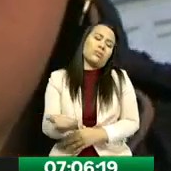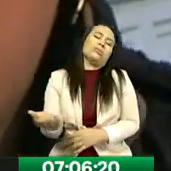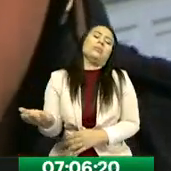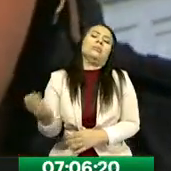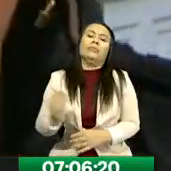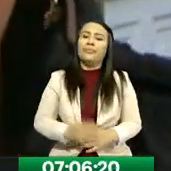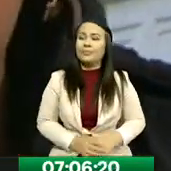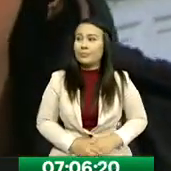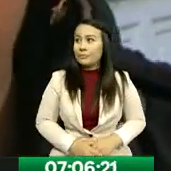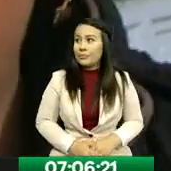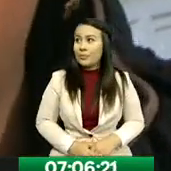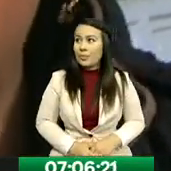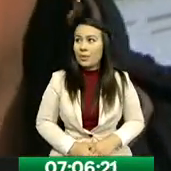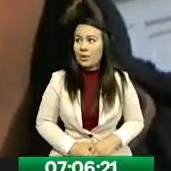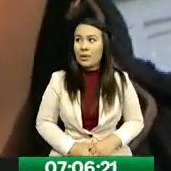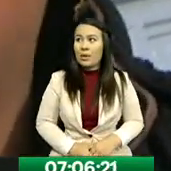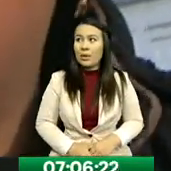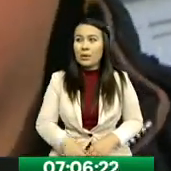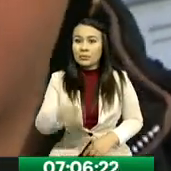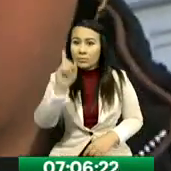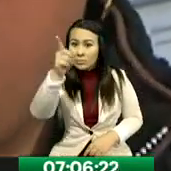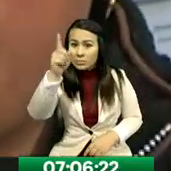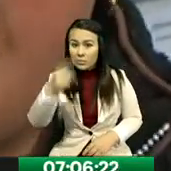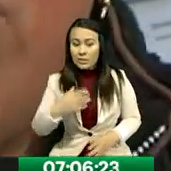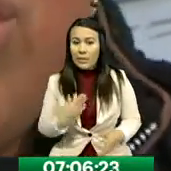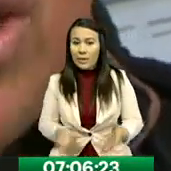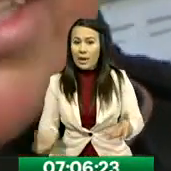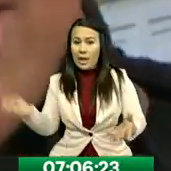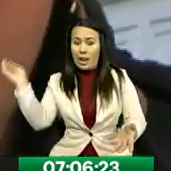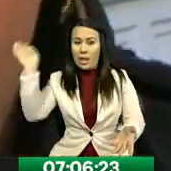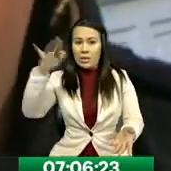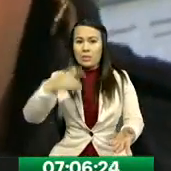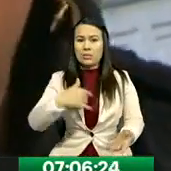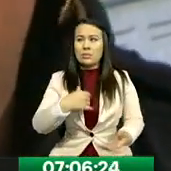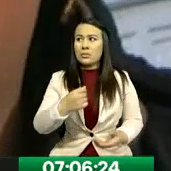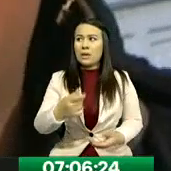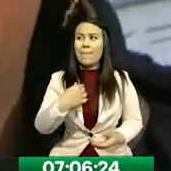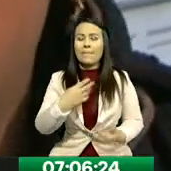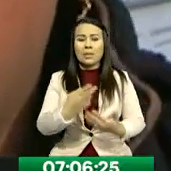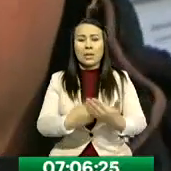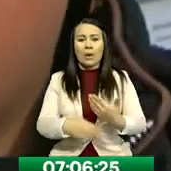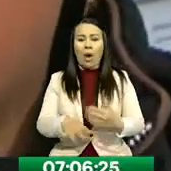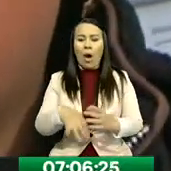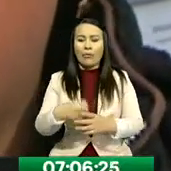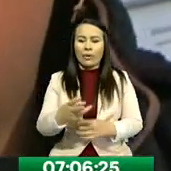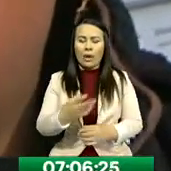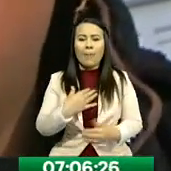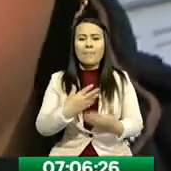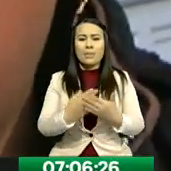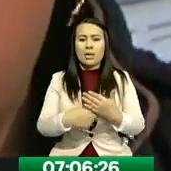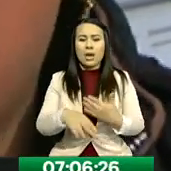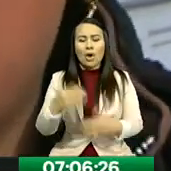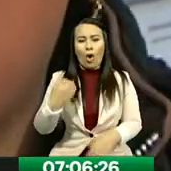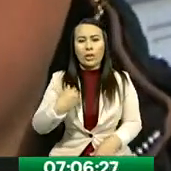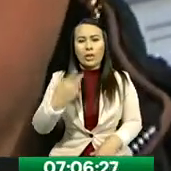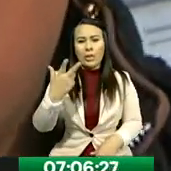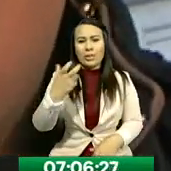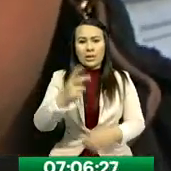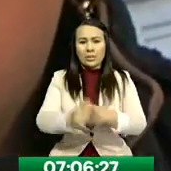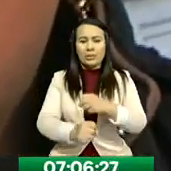gritar diciendo, ah, te va a lanzar el plato, te va a lanzar el plato. Y afuera el único que estaba era mi hijo. Mi hijo tiene 13